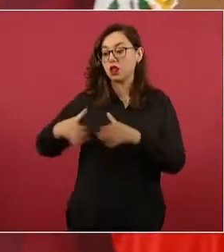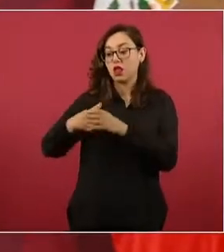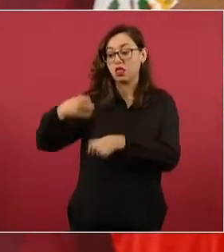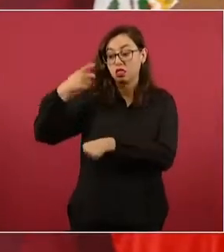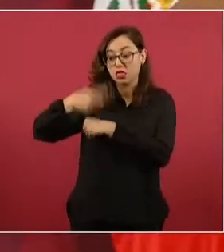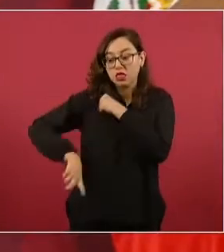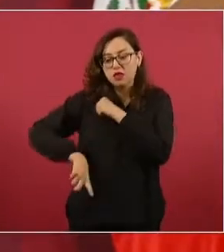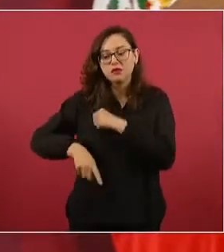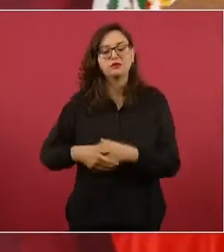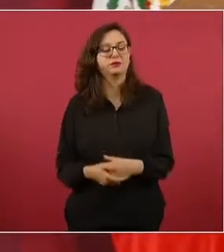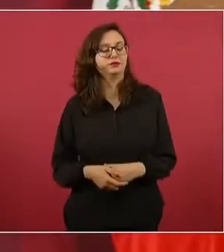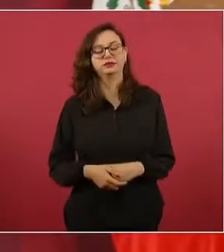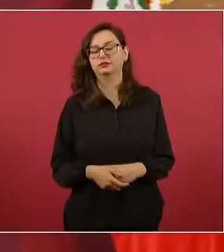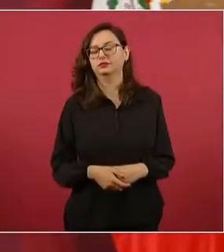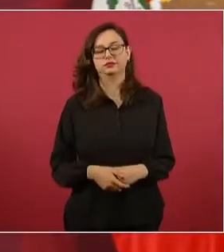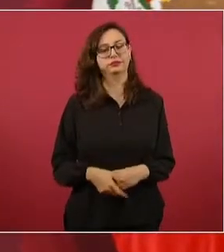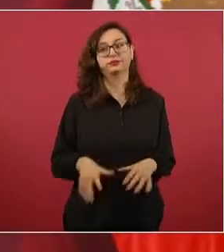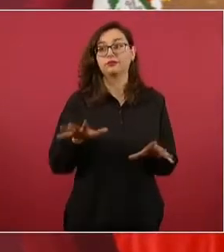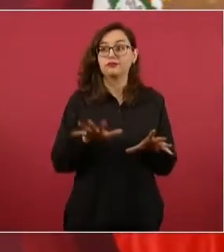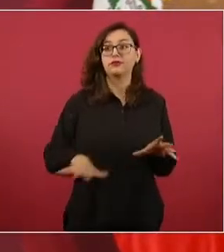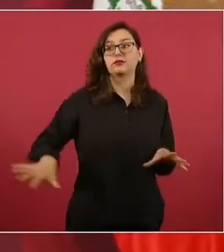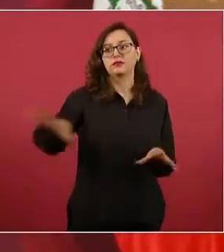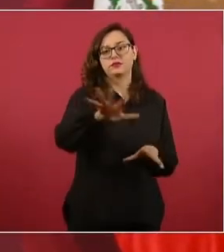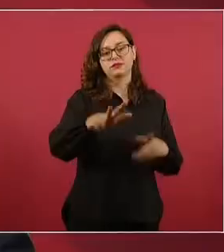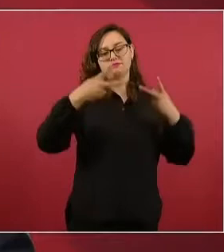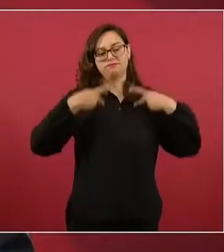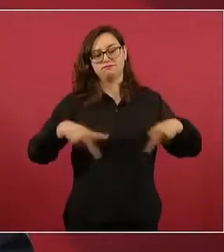está quitando el dinero a la gente.